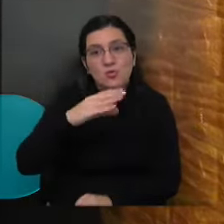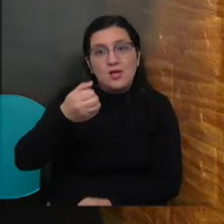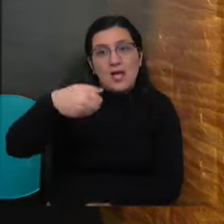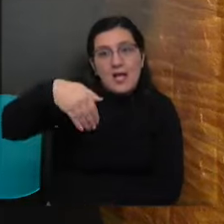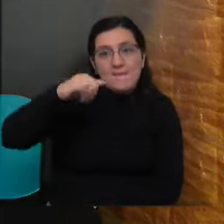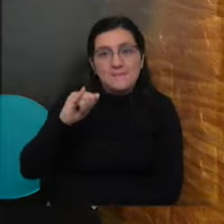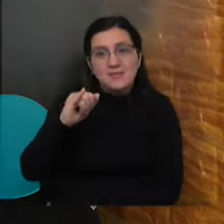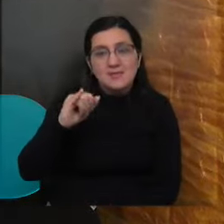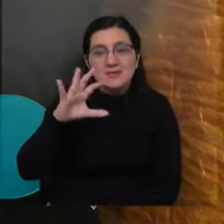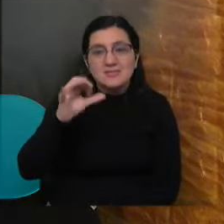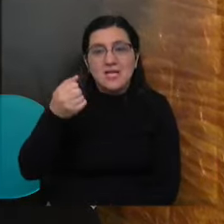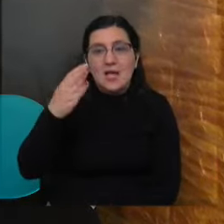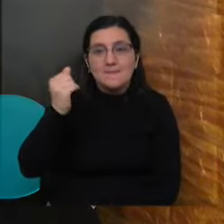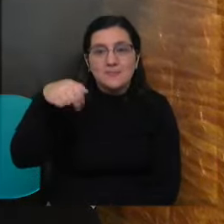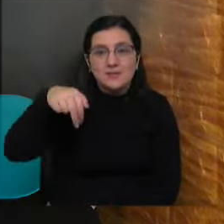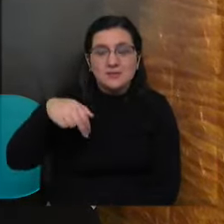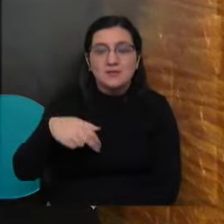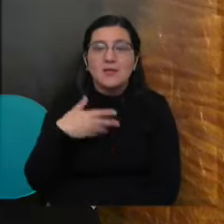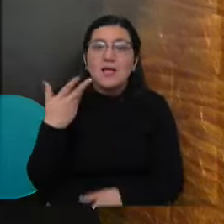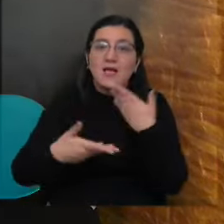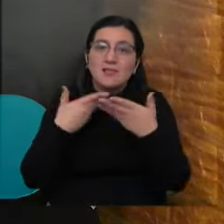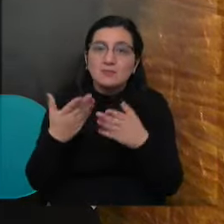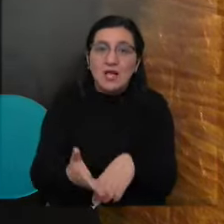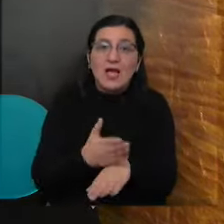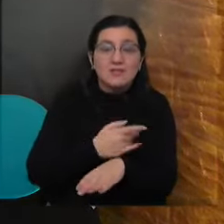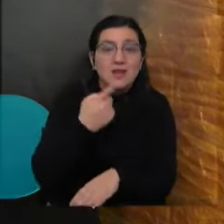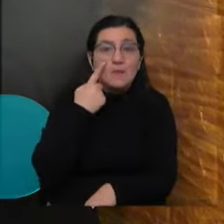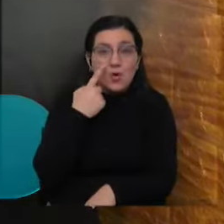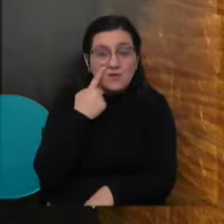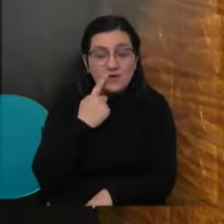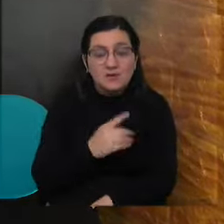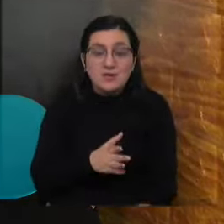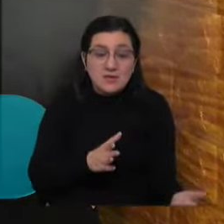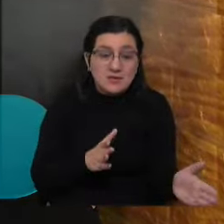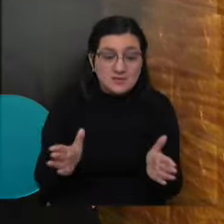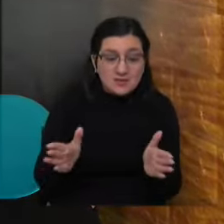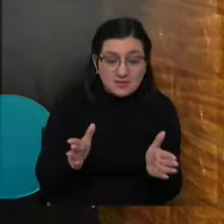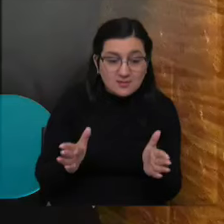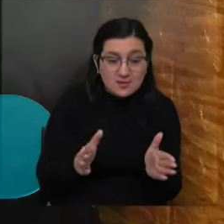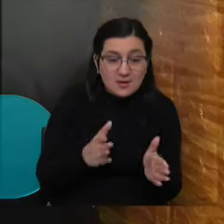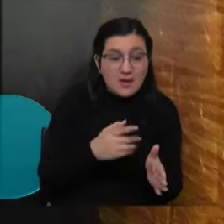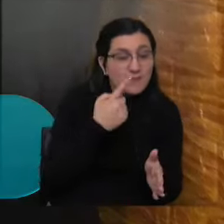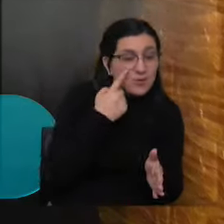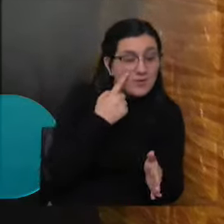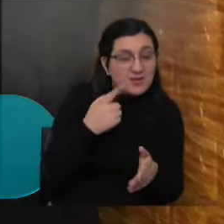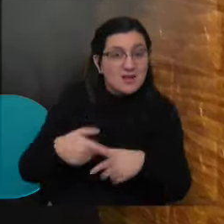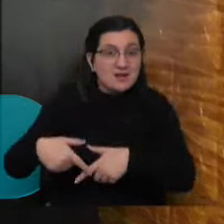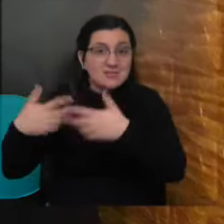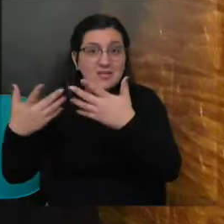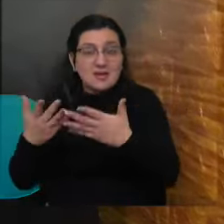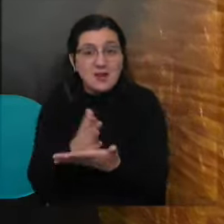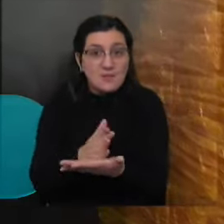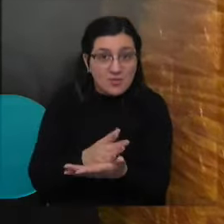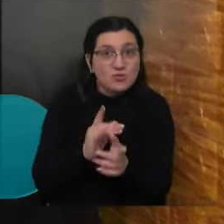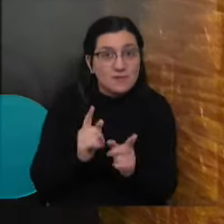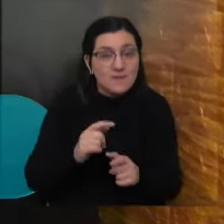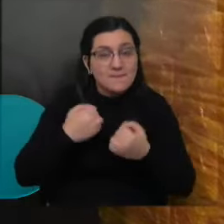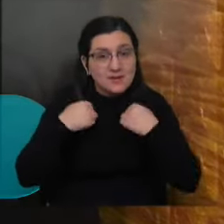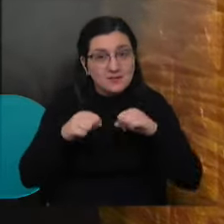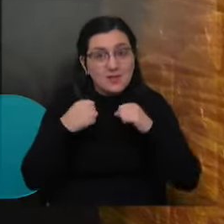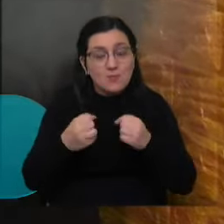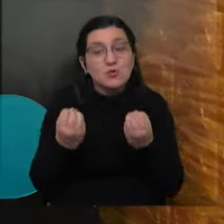canto que lo lo hacemos antes de la prueba y entre la prueba y el recital para eso conseguimos este la